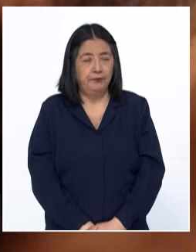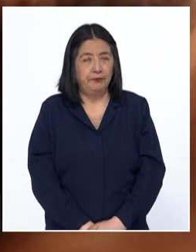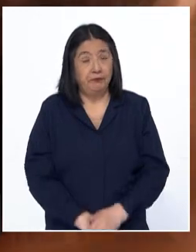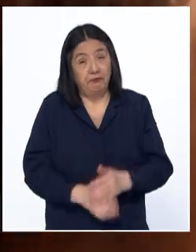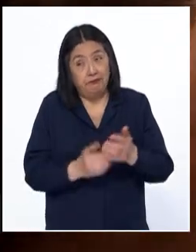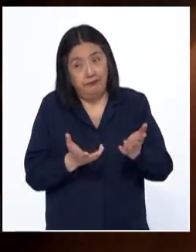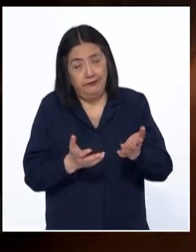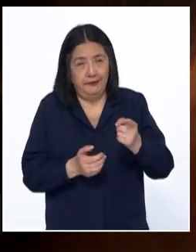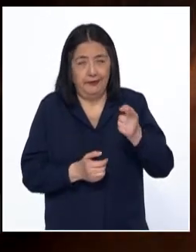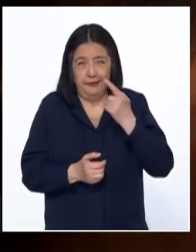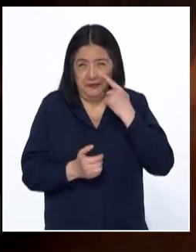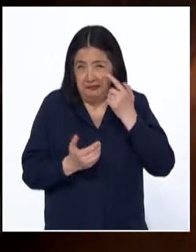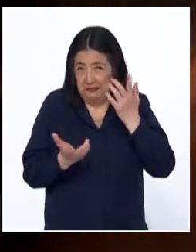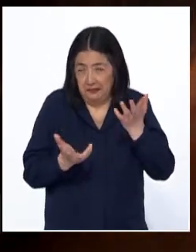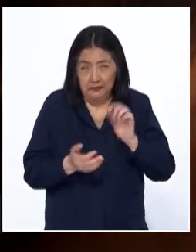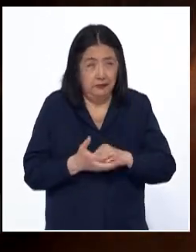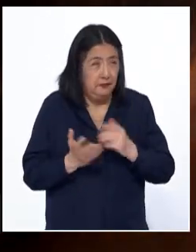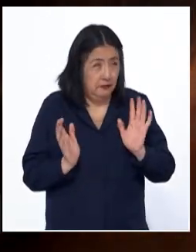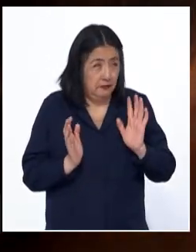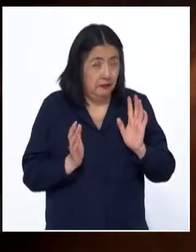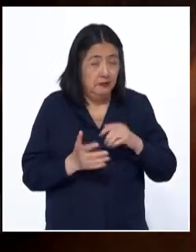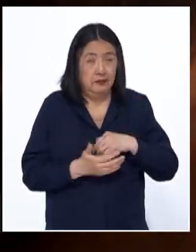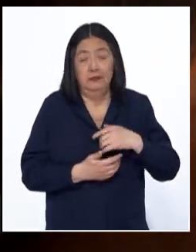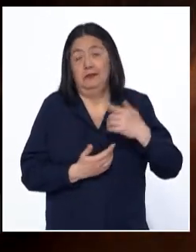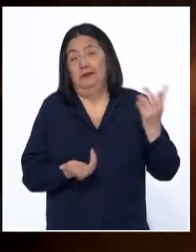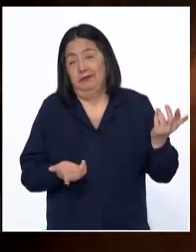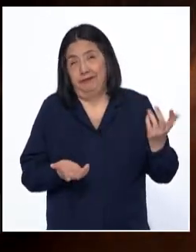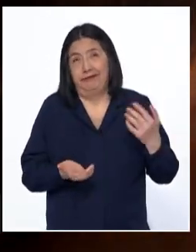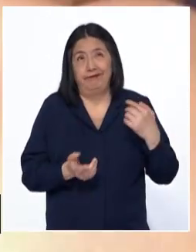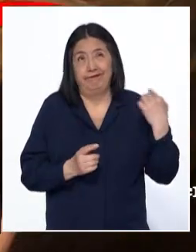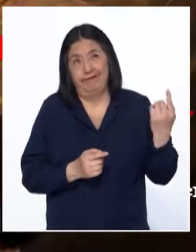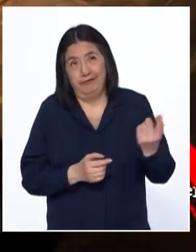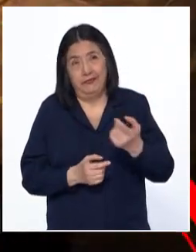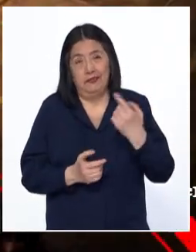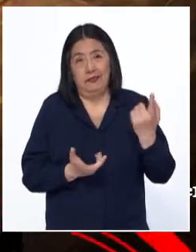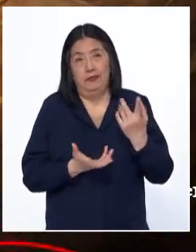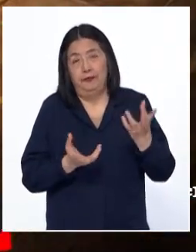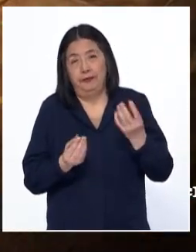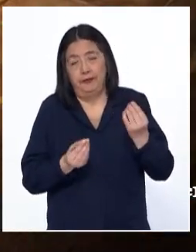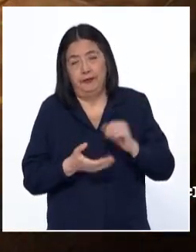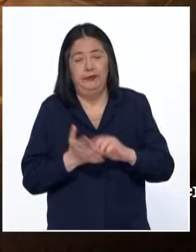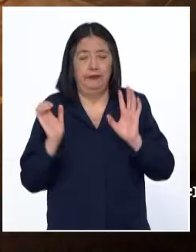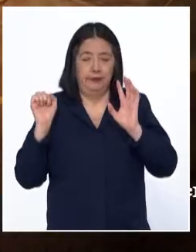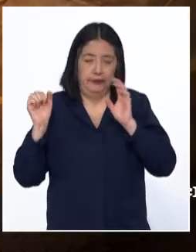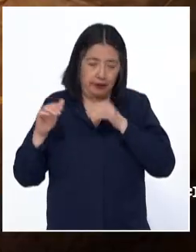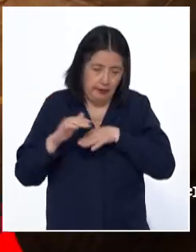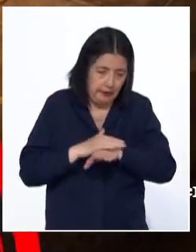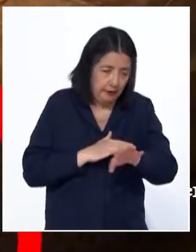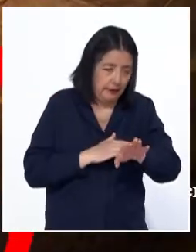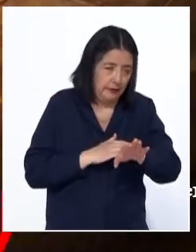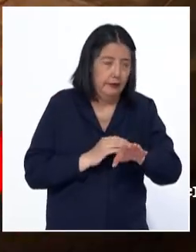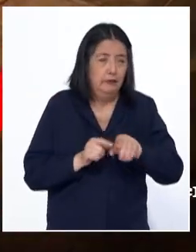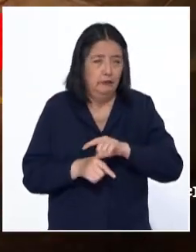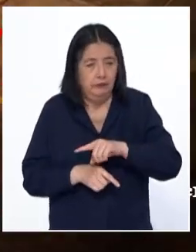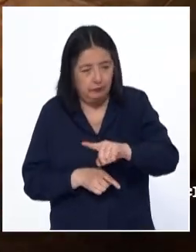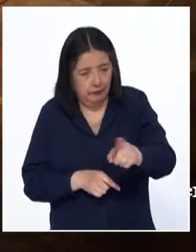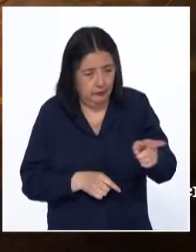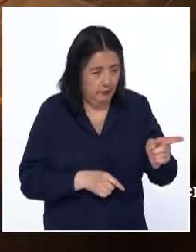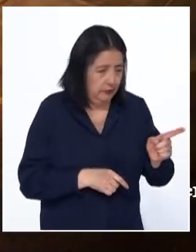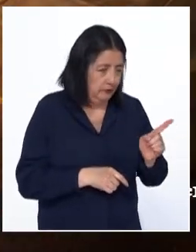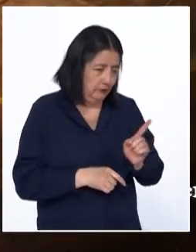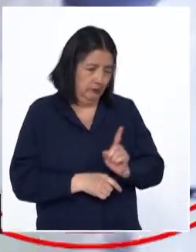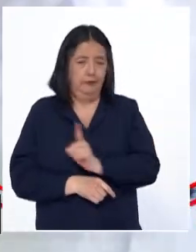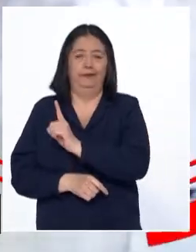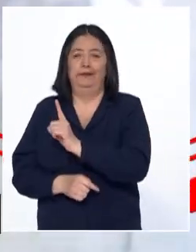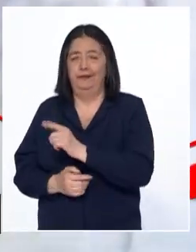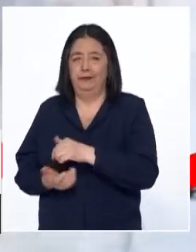Esto es lo que se conoce como la puerta giratoria. ¿Por qué es una puerta giratoria? Porque uno entra por un lado y avanza